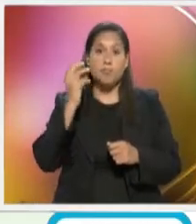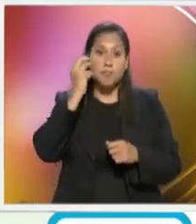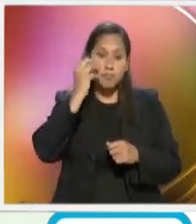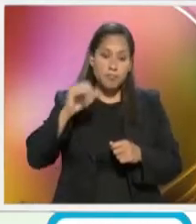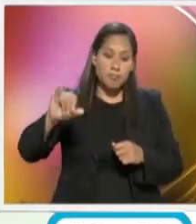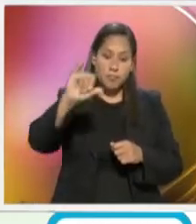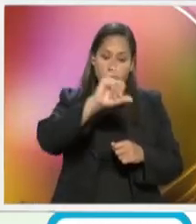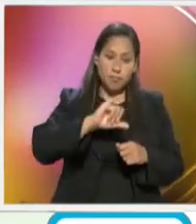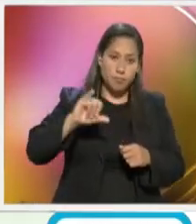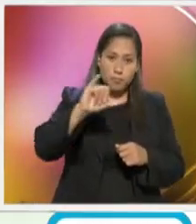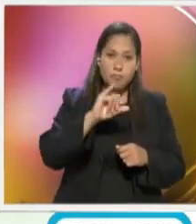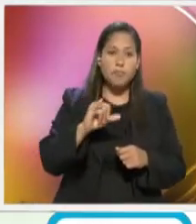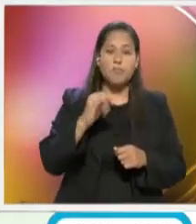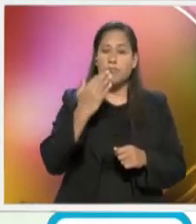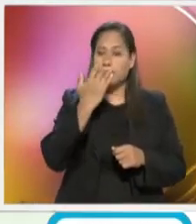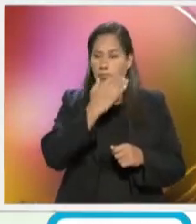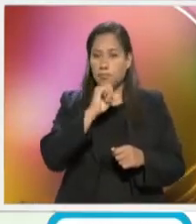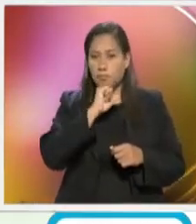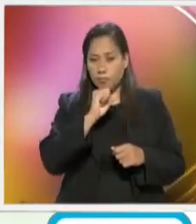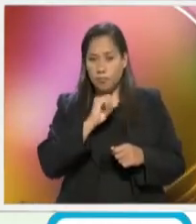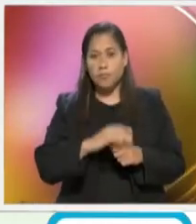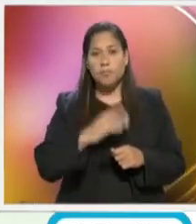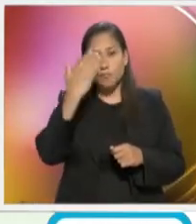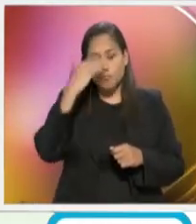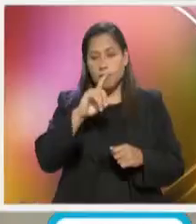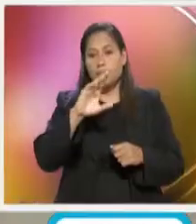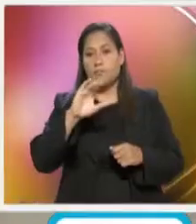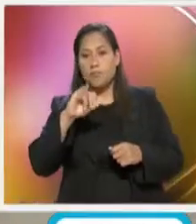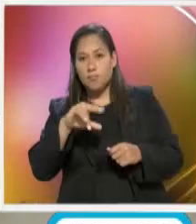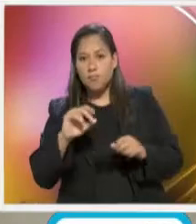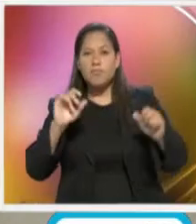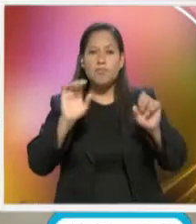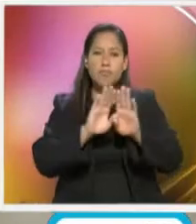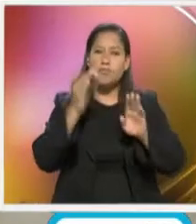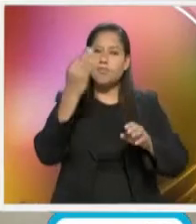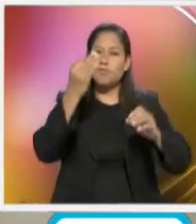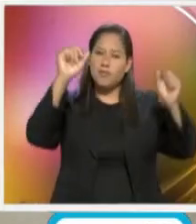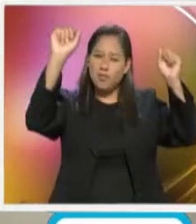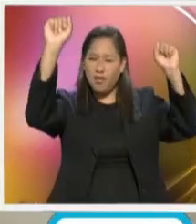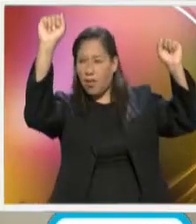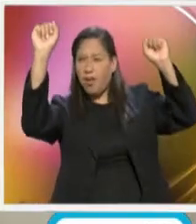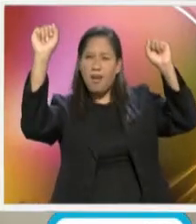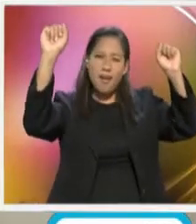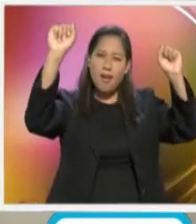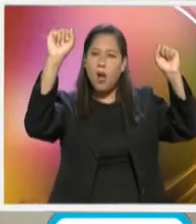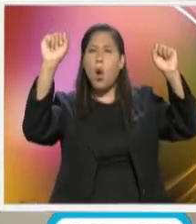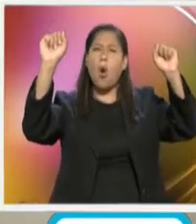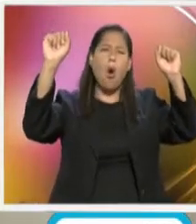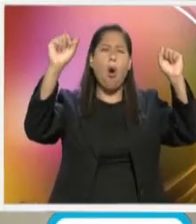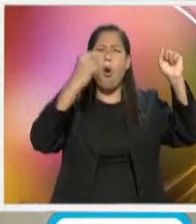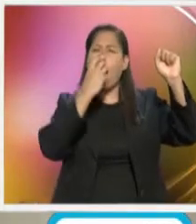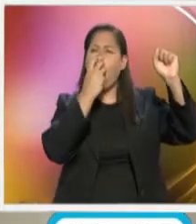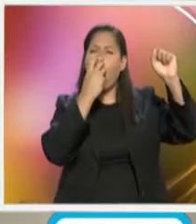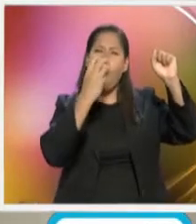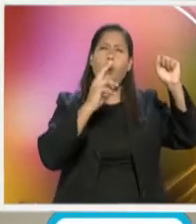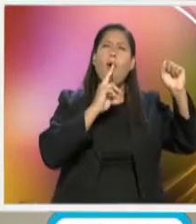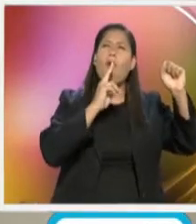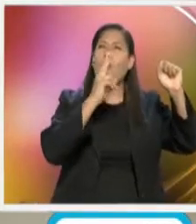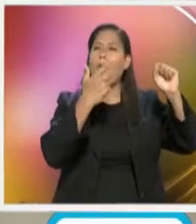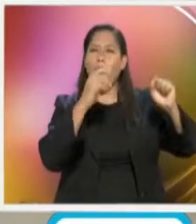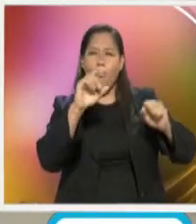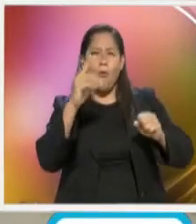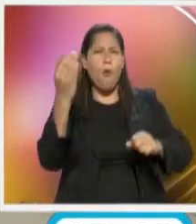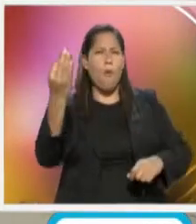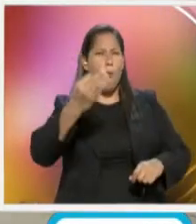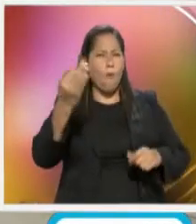claro. Modena. ¿Te imaginas a Ok. Luciano Pavarotti cómo de haber festejado sus goles? ¿Cómo de haber Sí, gritado? ¡Wow! Así con Sí, muy una